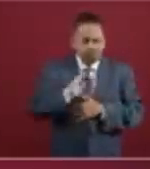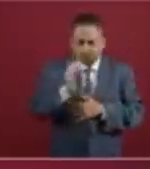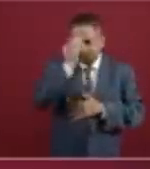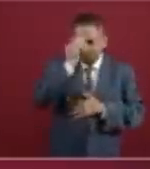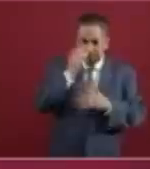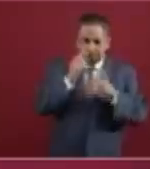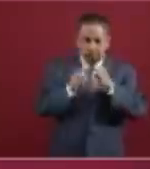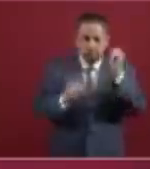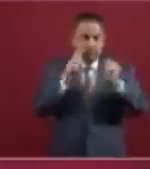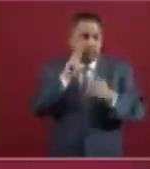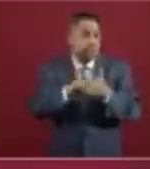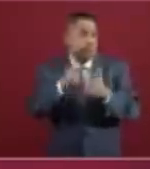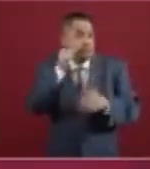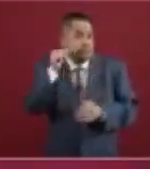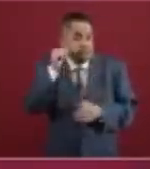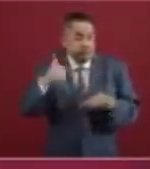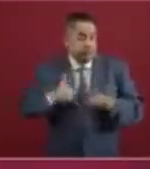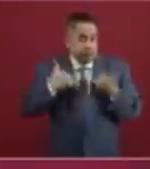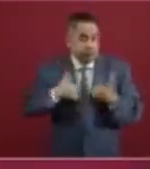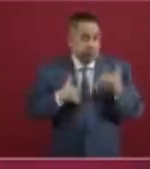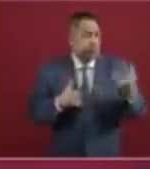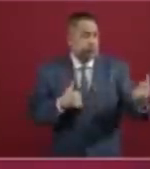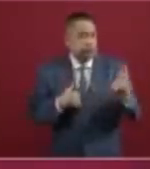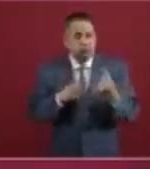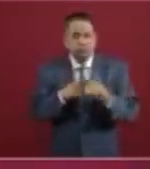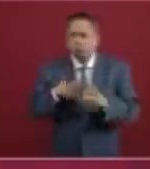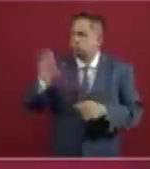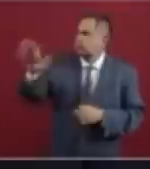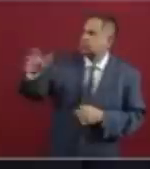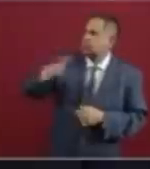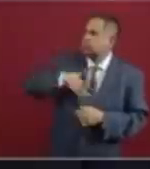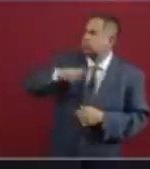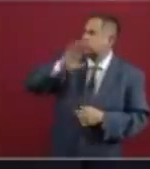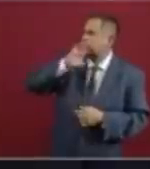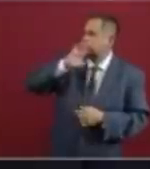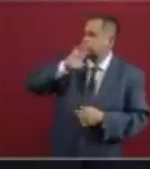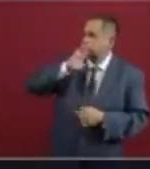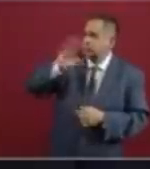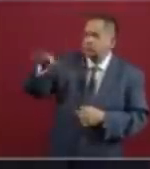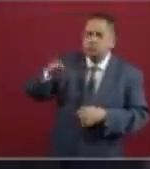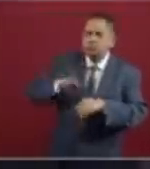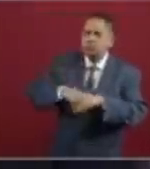Ayer un jovencito me dice: mi mamá está